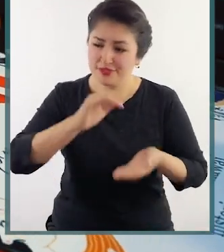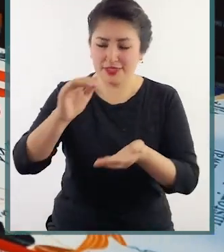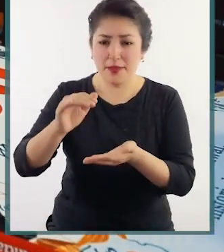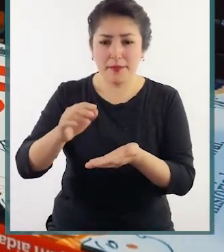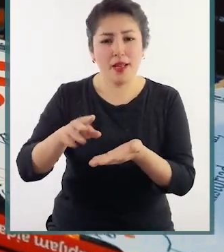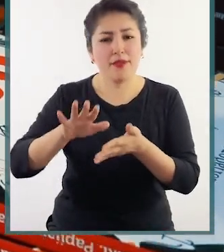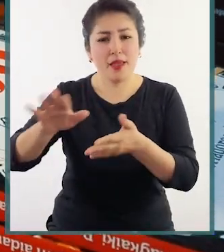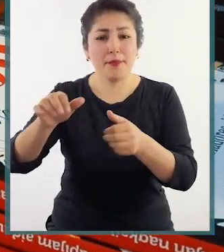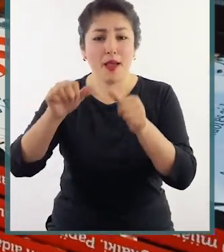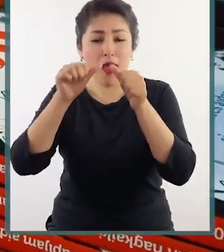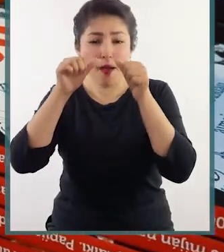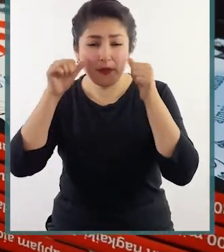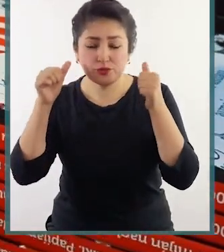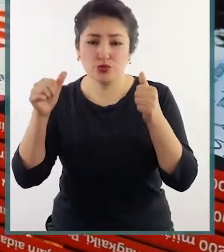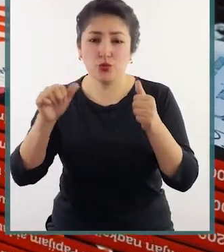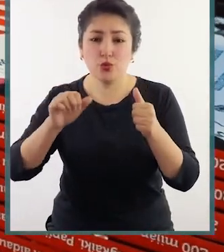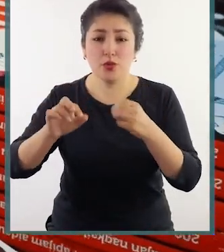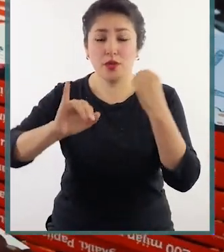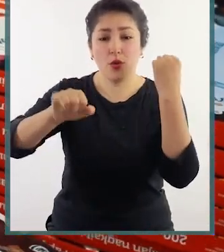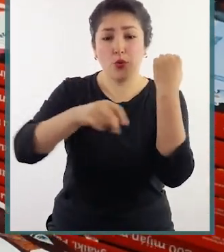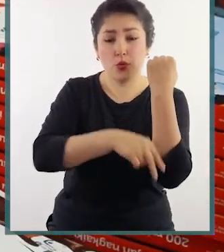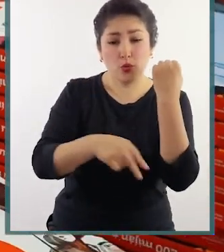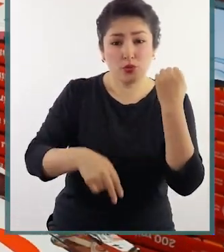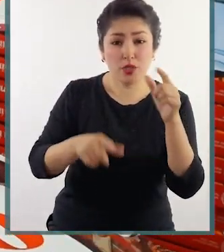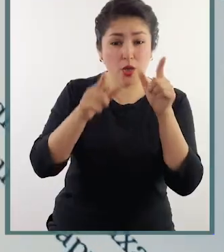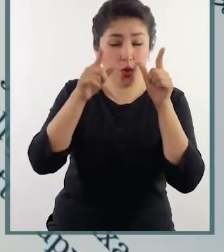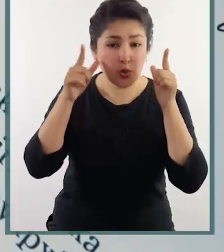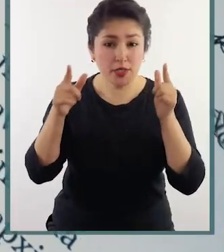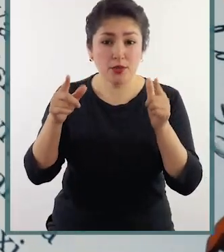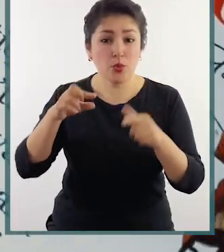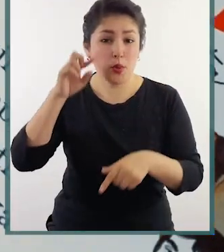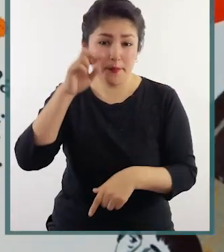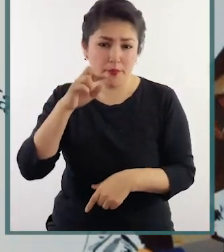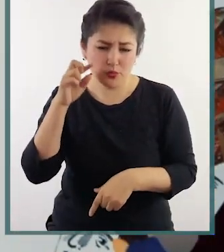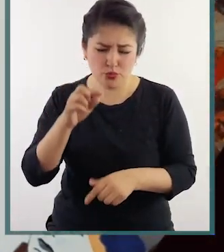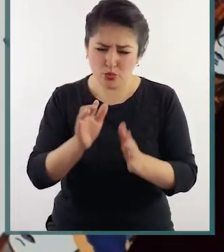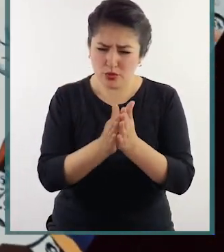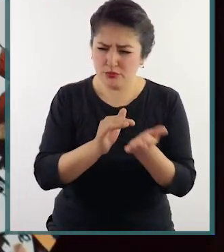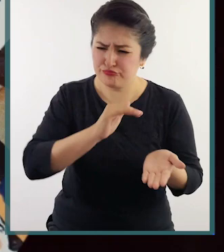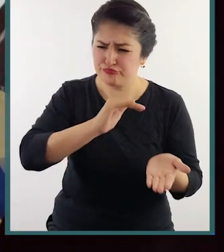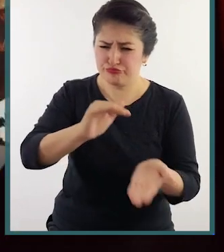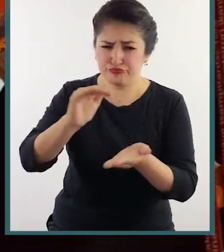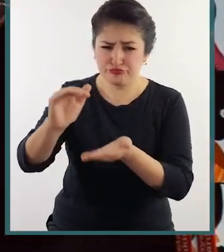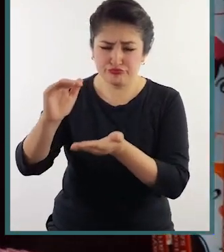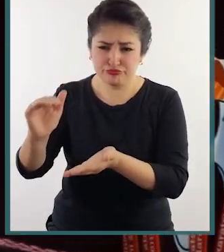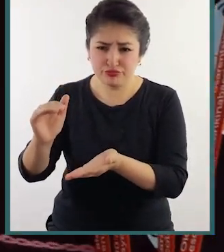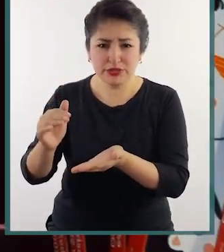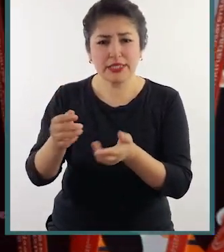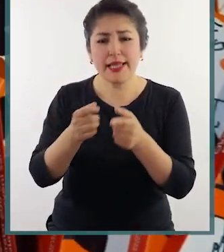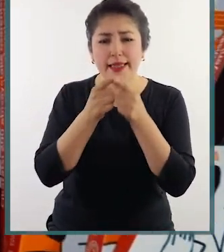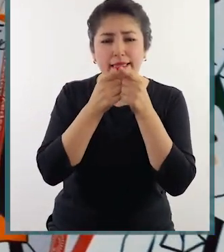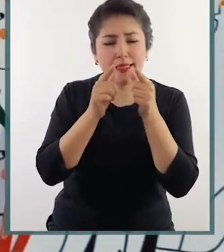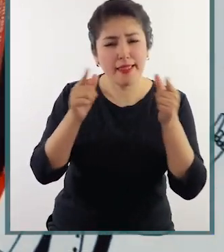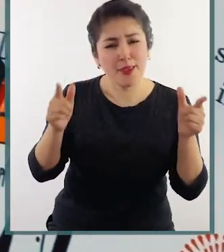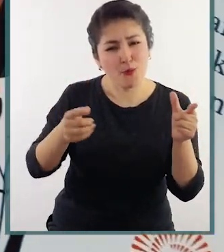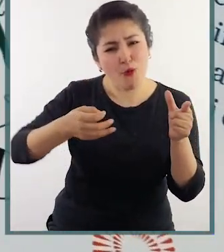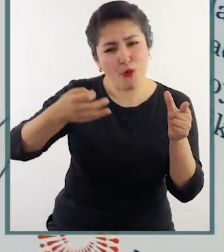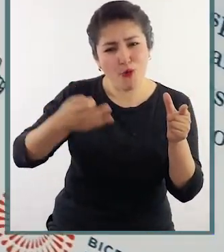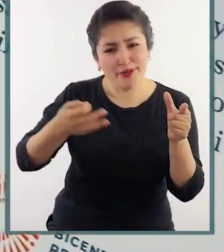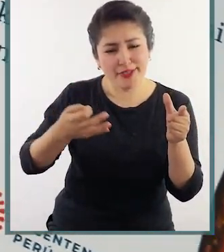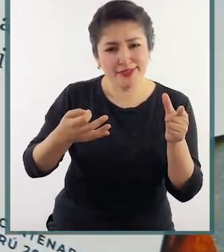a Amazonas, Junín, Loreto y Puno. Muchos de los textos entregados fueron en lenguas